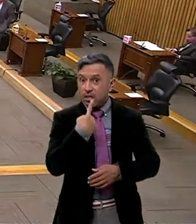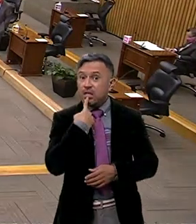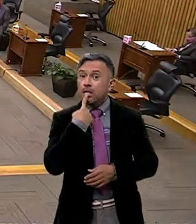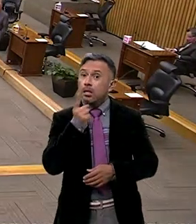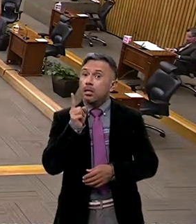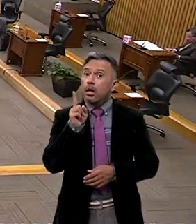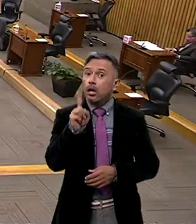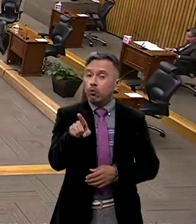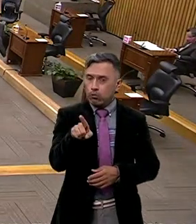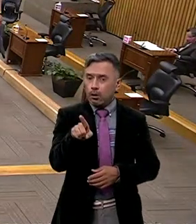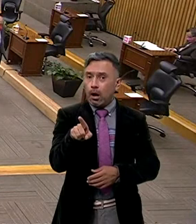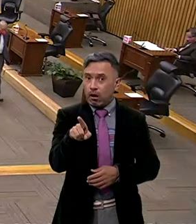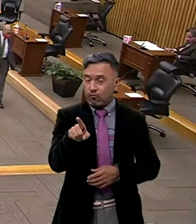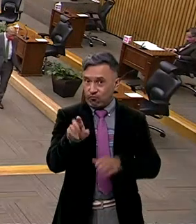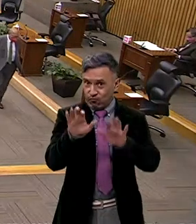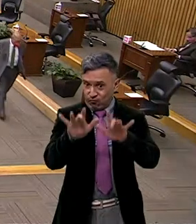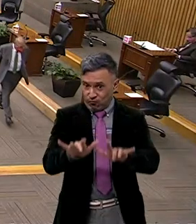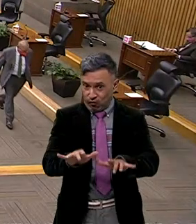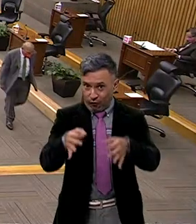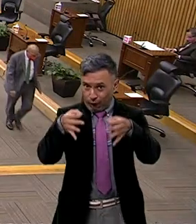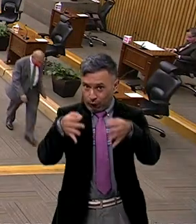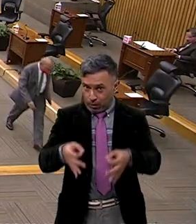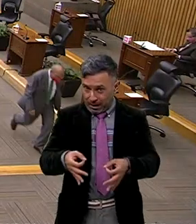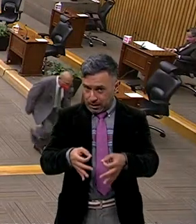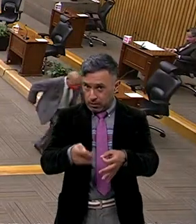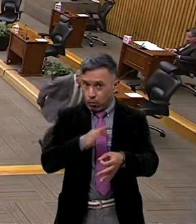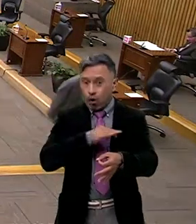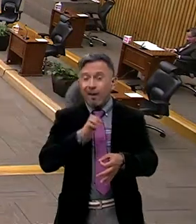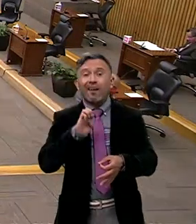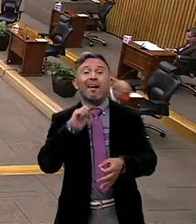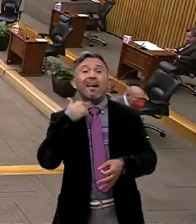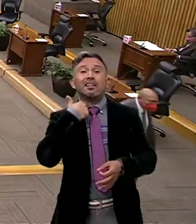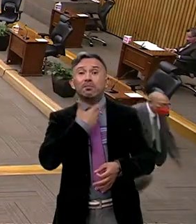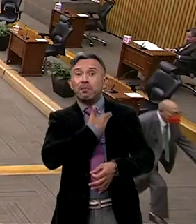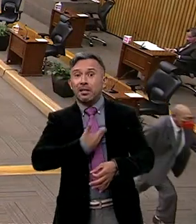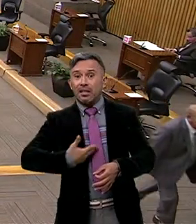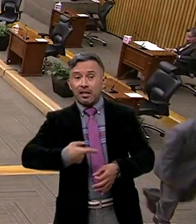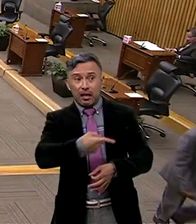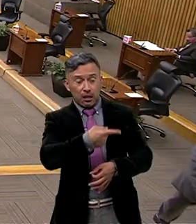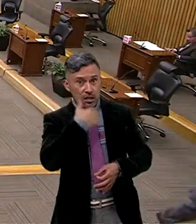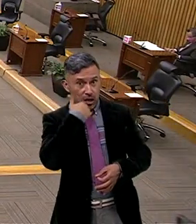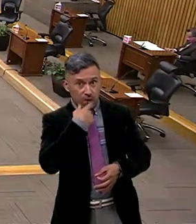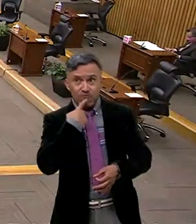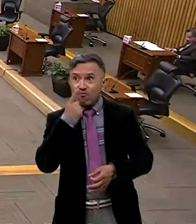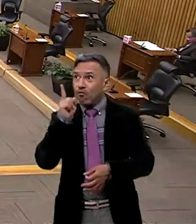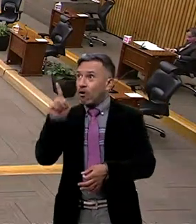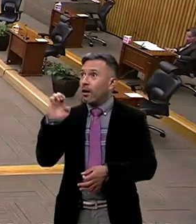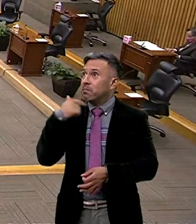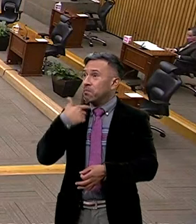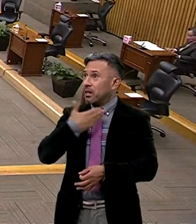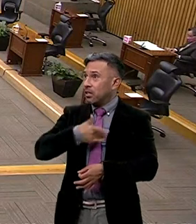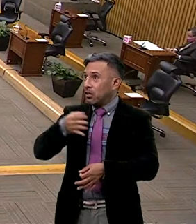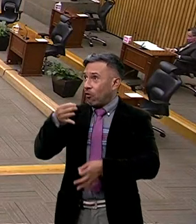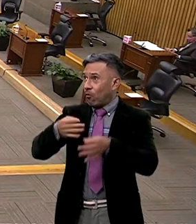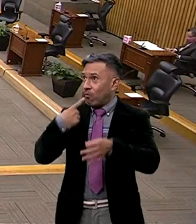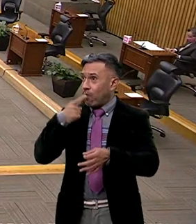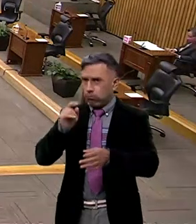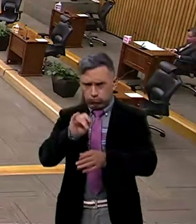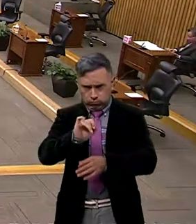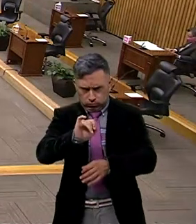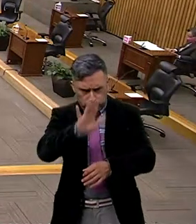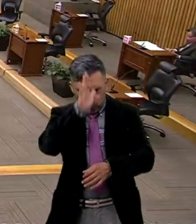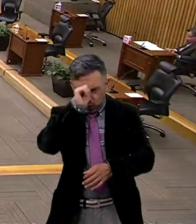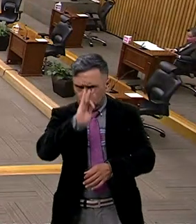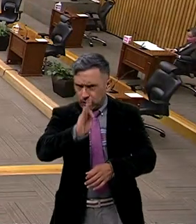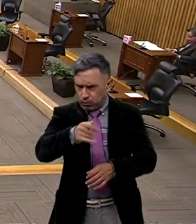de los expresidentes en contra de los expresidentes yo los acompaño por cierto al estilo y con el